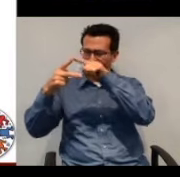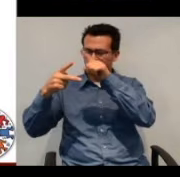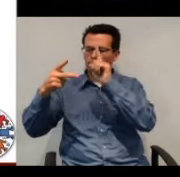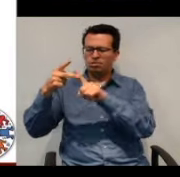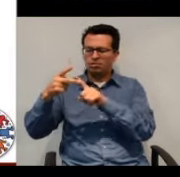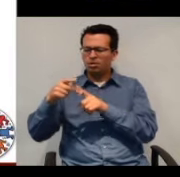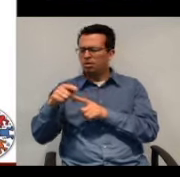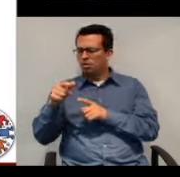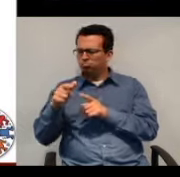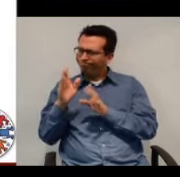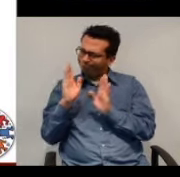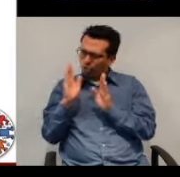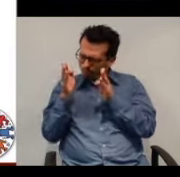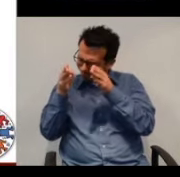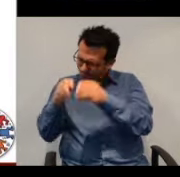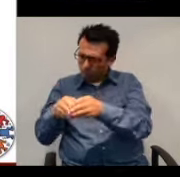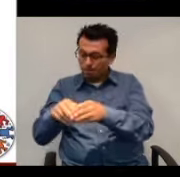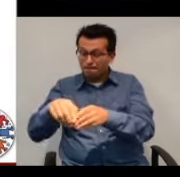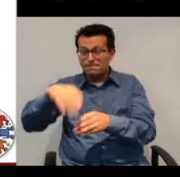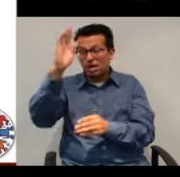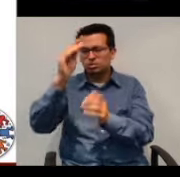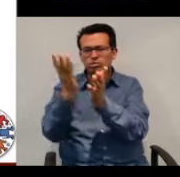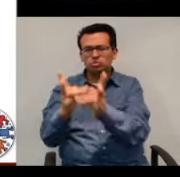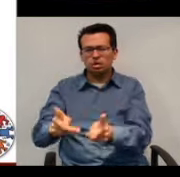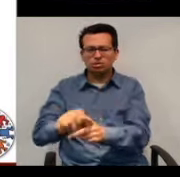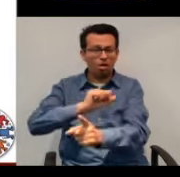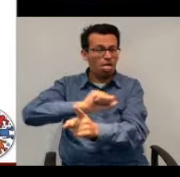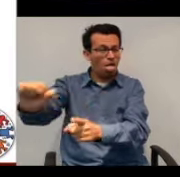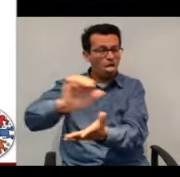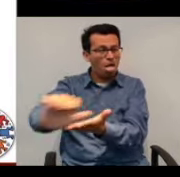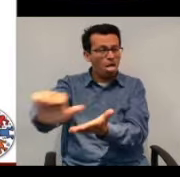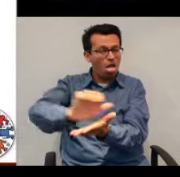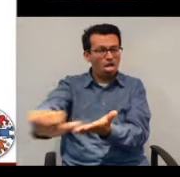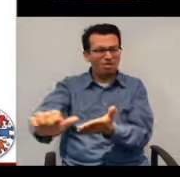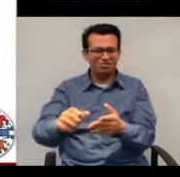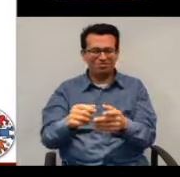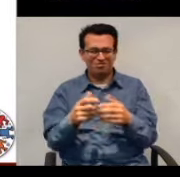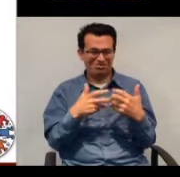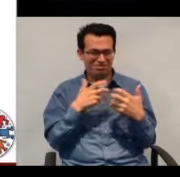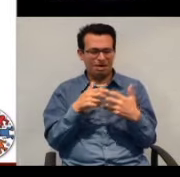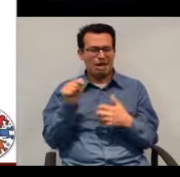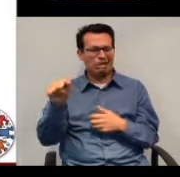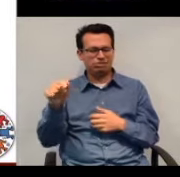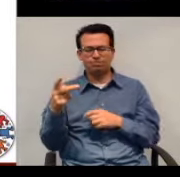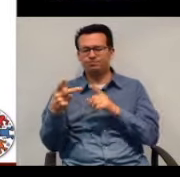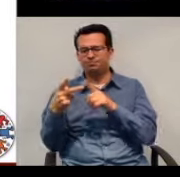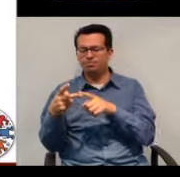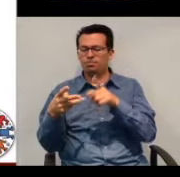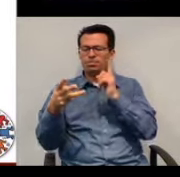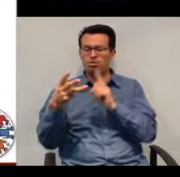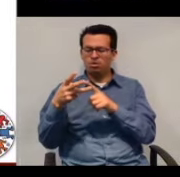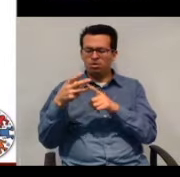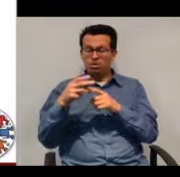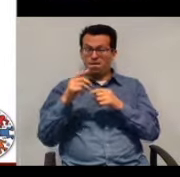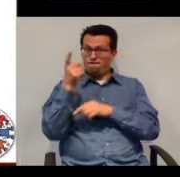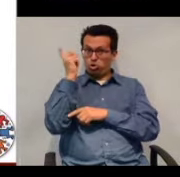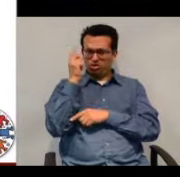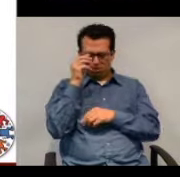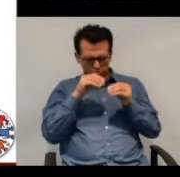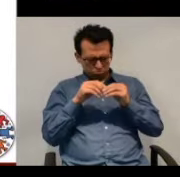excluidos del sistema. Una política que promueva una participación activa de toda la comunidad académica y